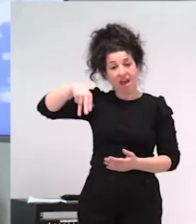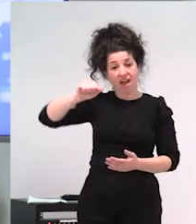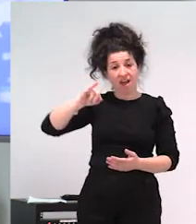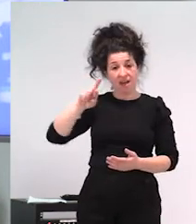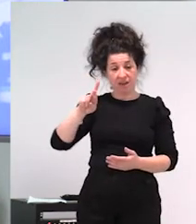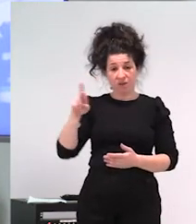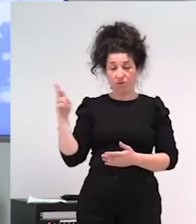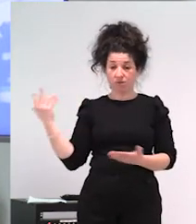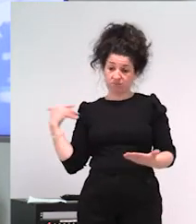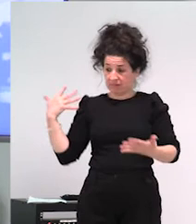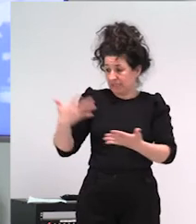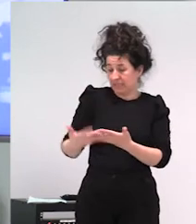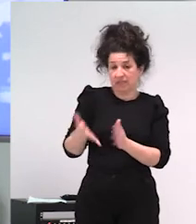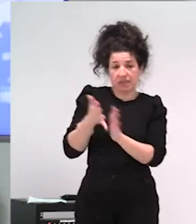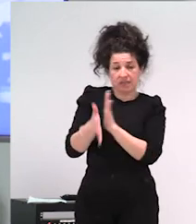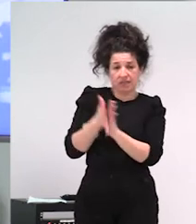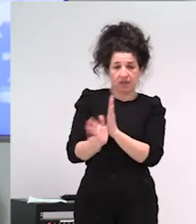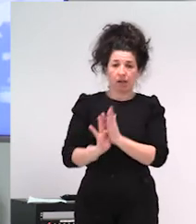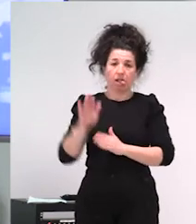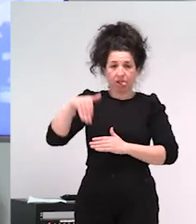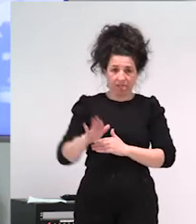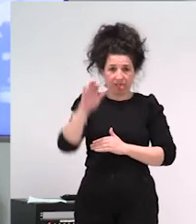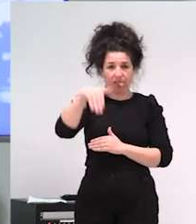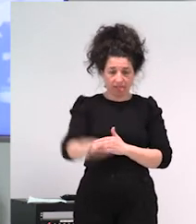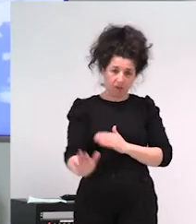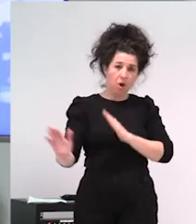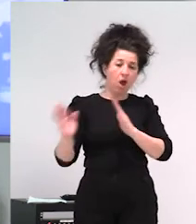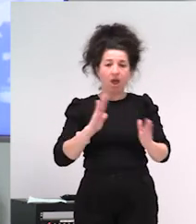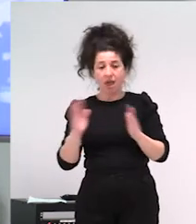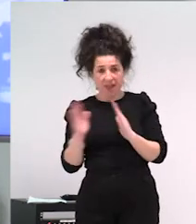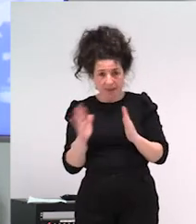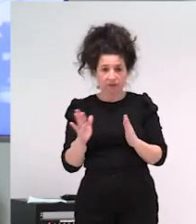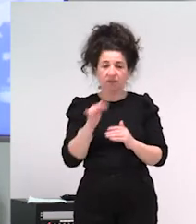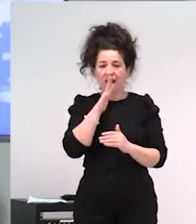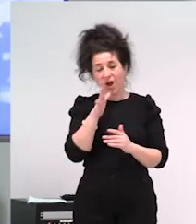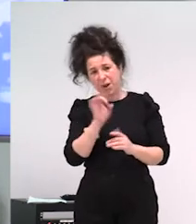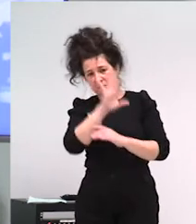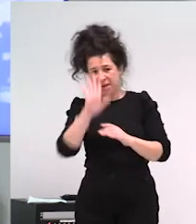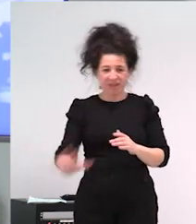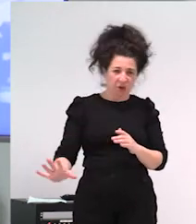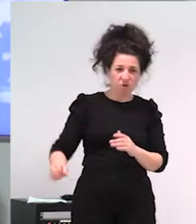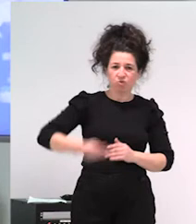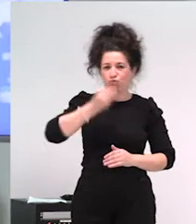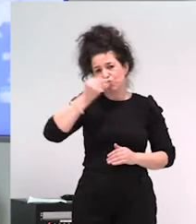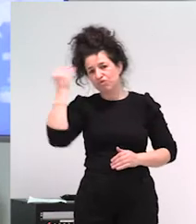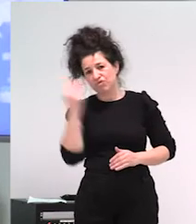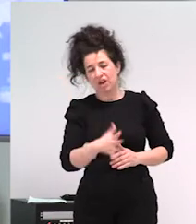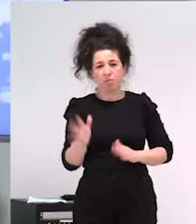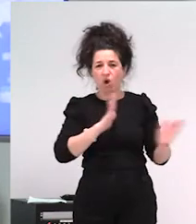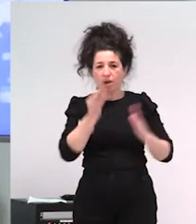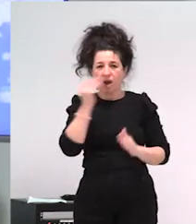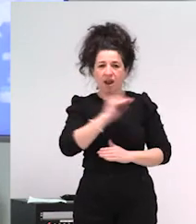pasado los momentos, han habido subidas y bajadas dentro del movimiento y ahora puede que no estemos surfeando la ola como en 2019,